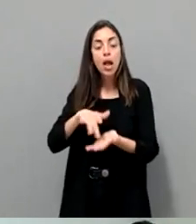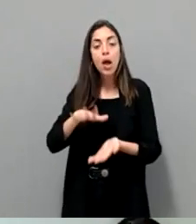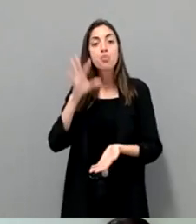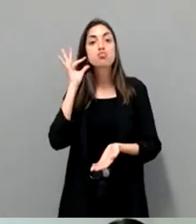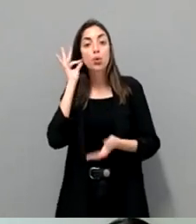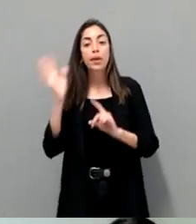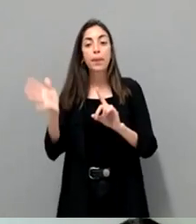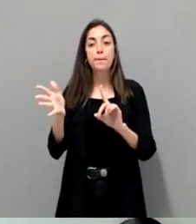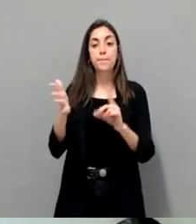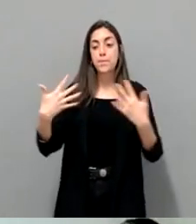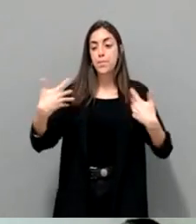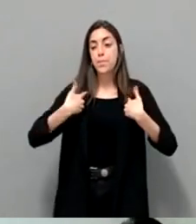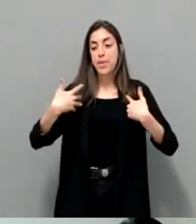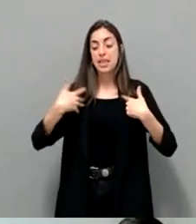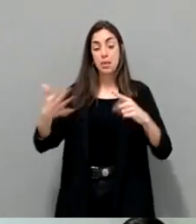de violencia,